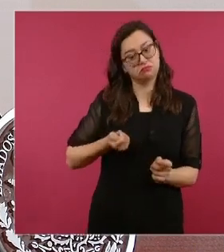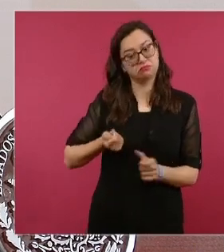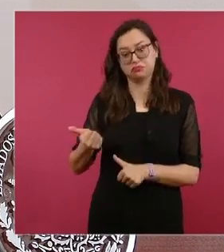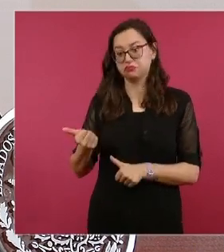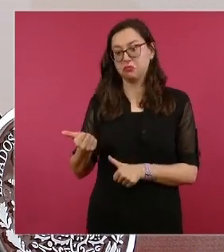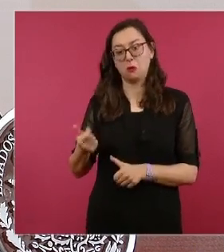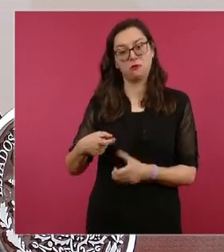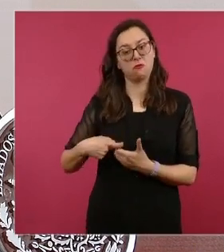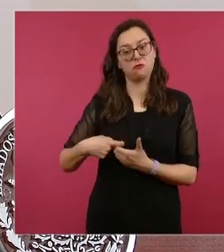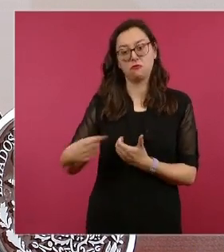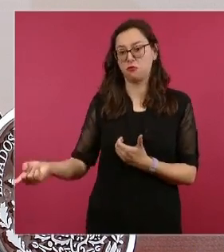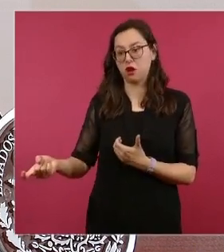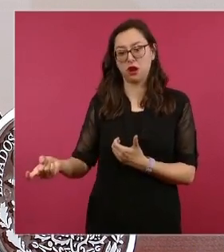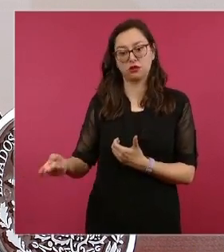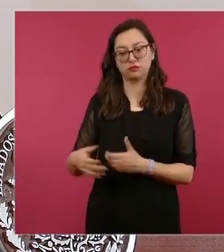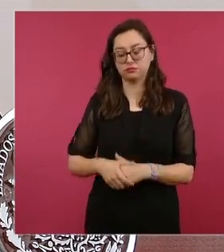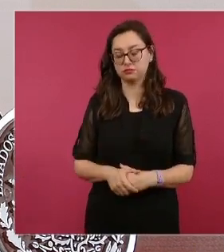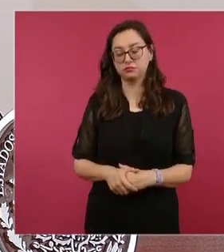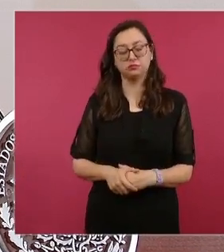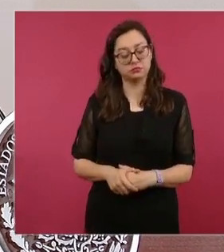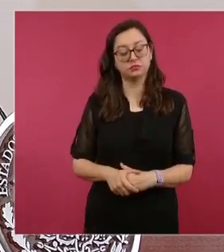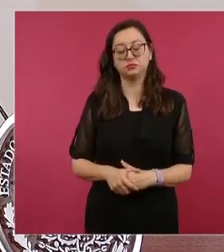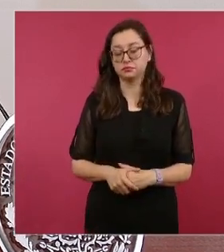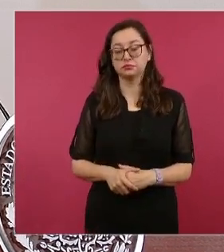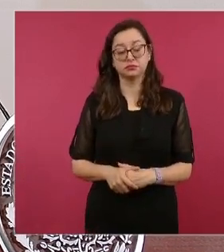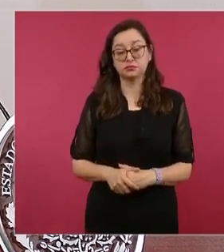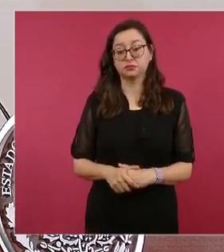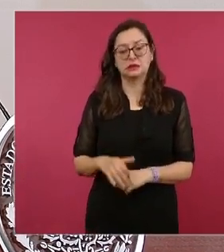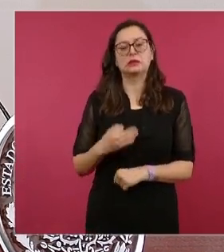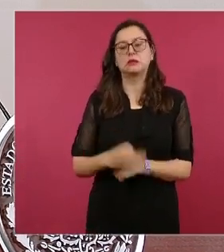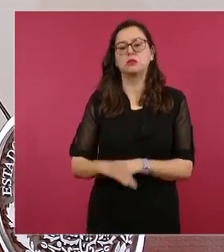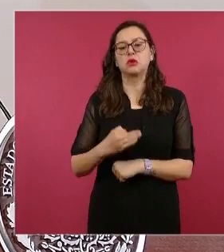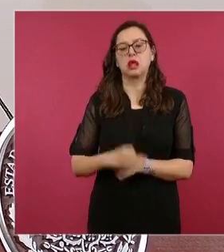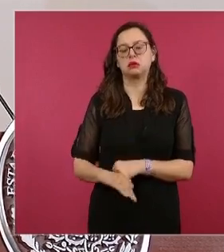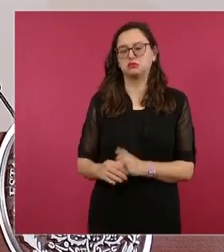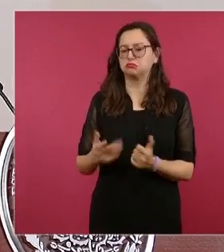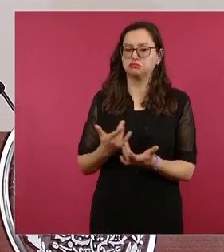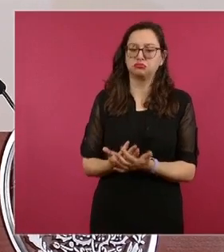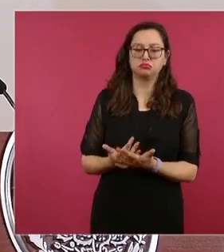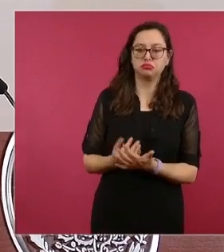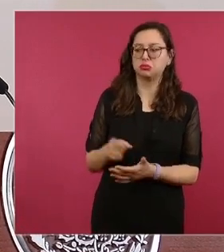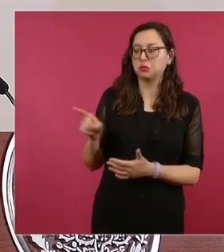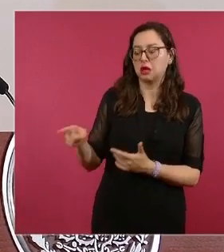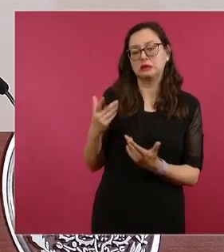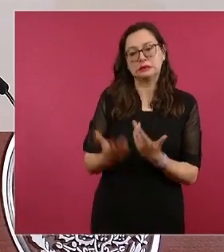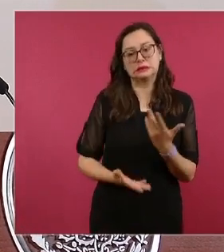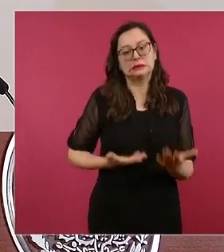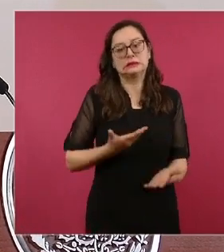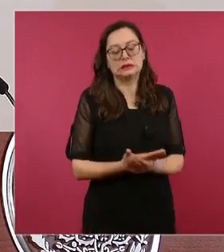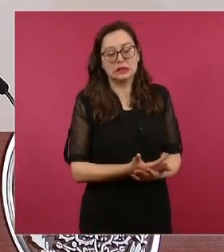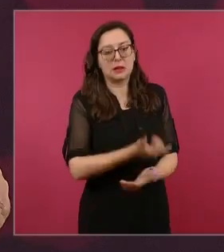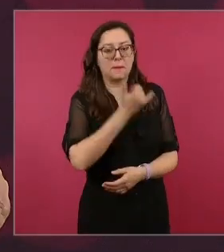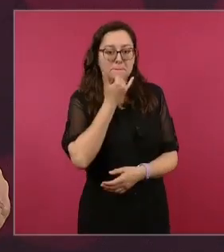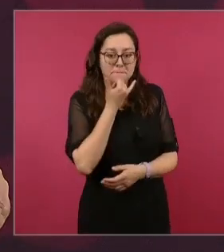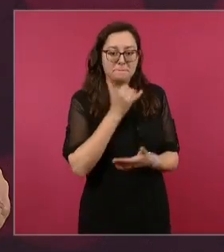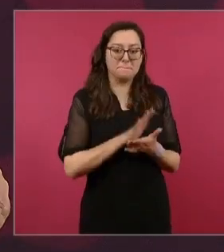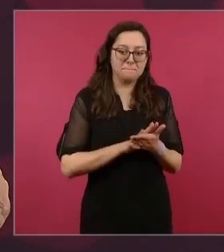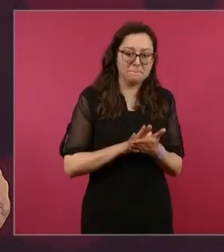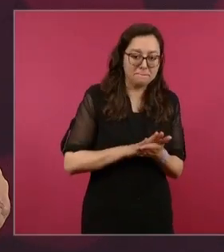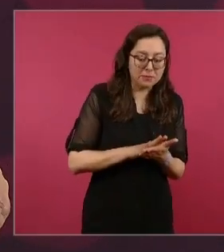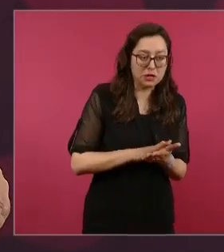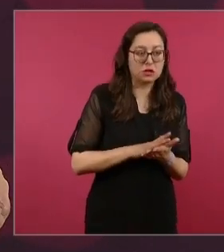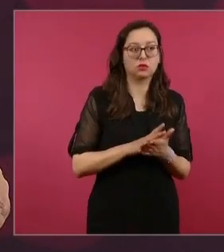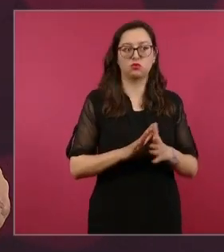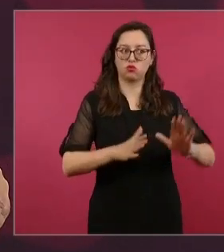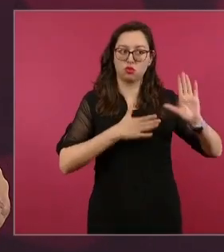temporalmente en tanto no haya una disculpa, un ofrecimiento de disculpa y de